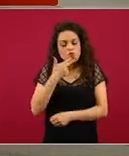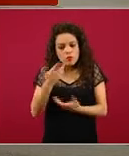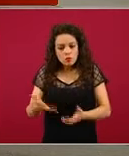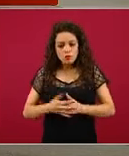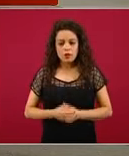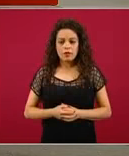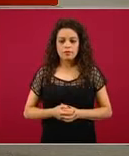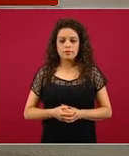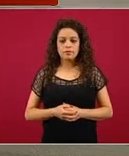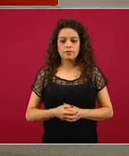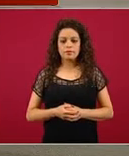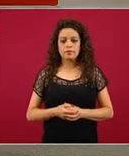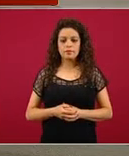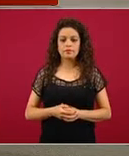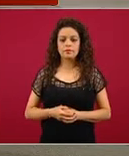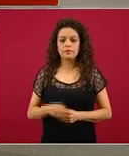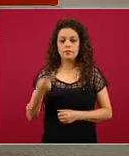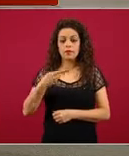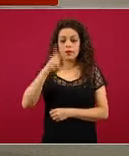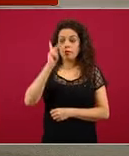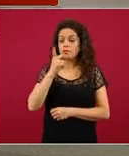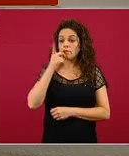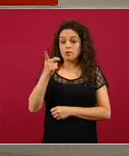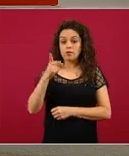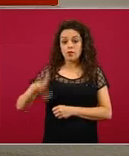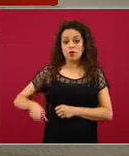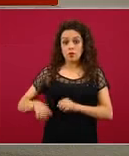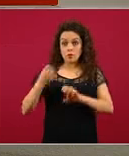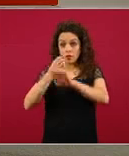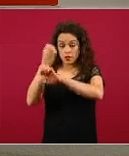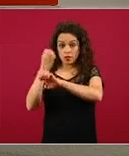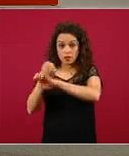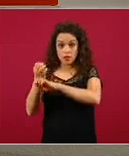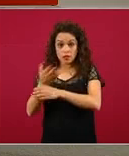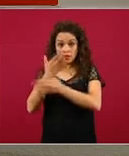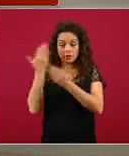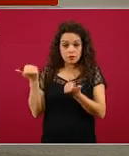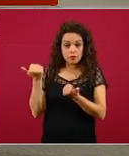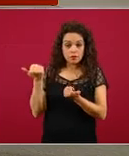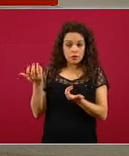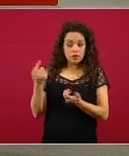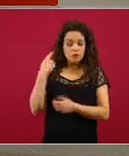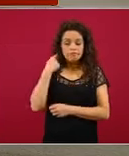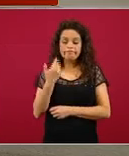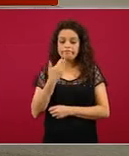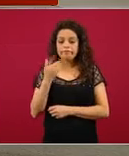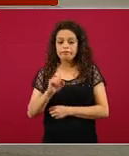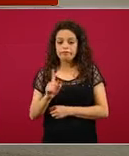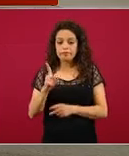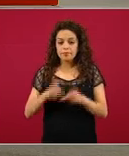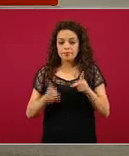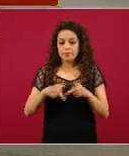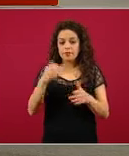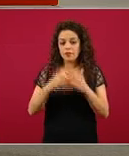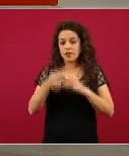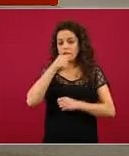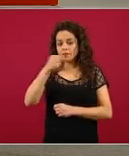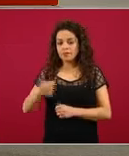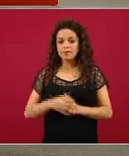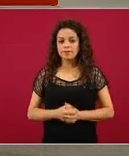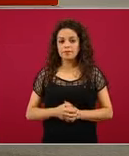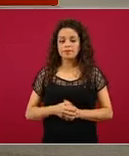Si el gobierno estatal se sabe que no está... No se preocupe, aquí están. Aquí lo va a ver usted. En datos. Mire, si nos